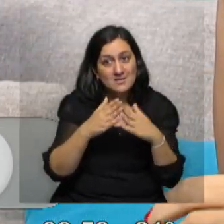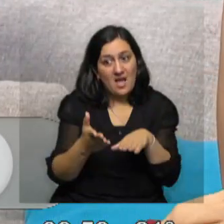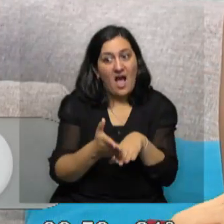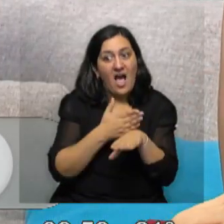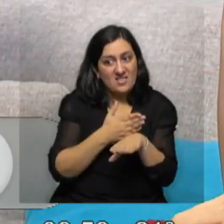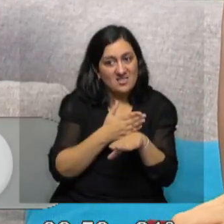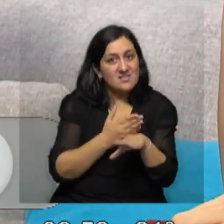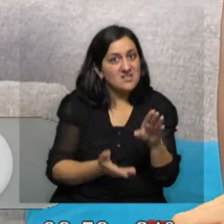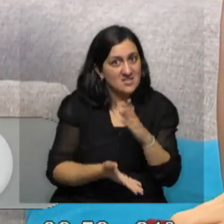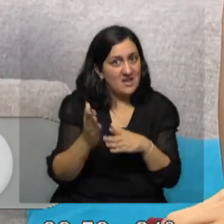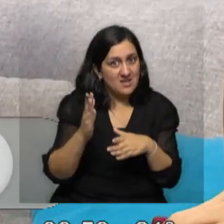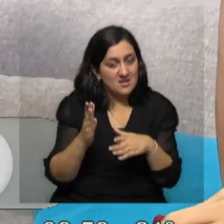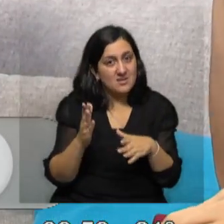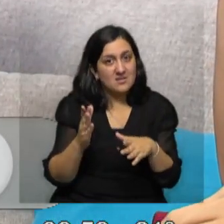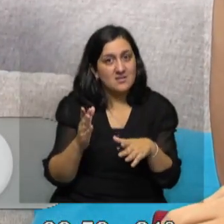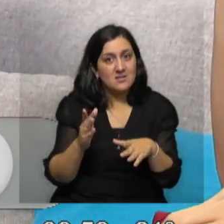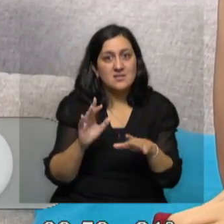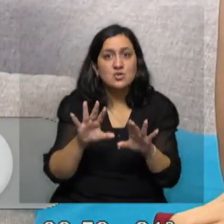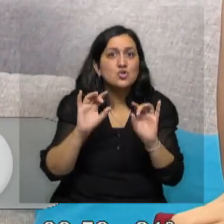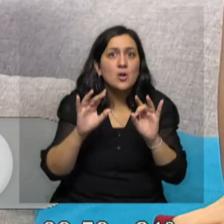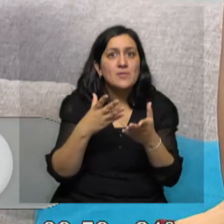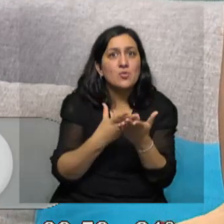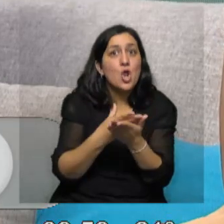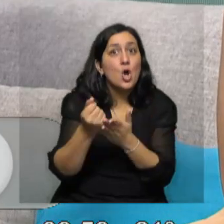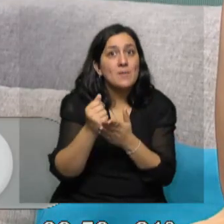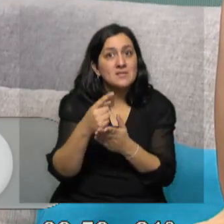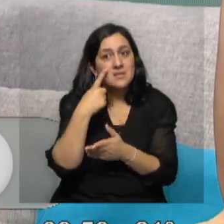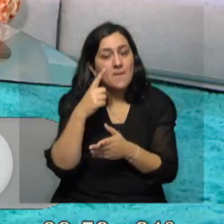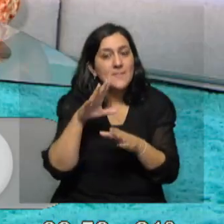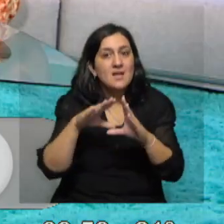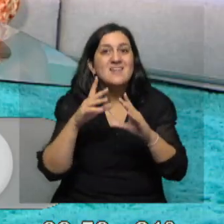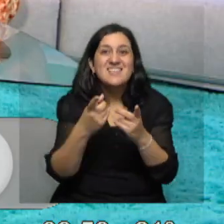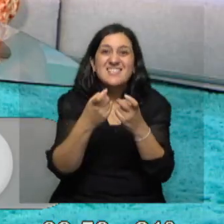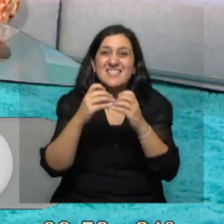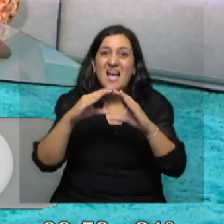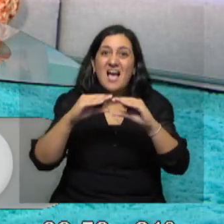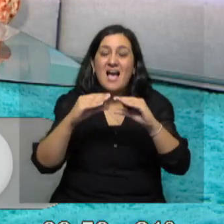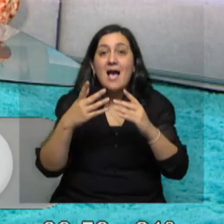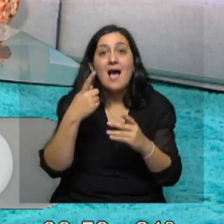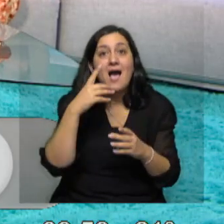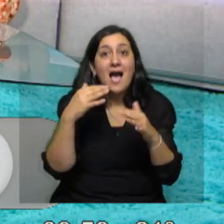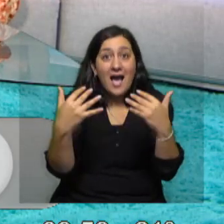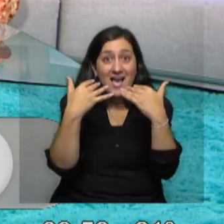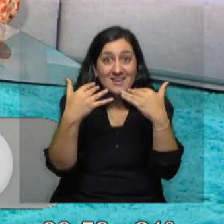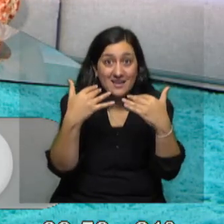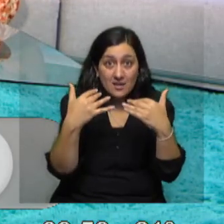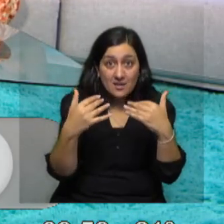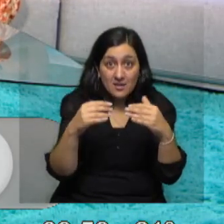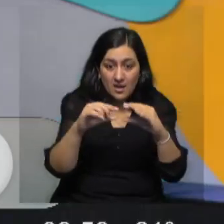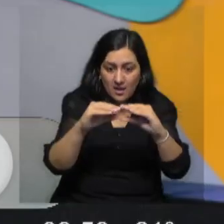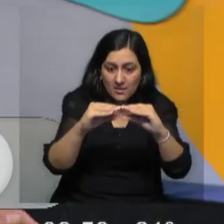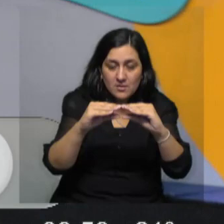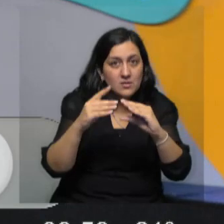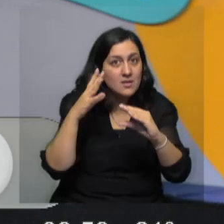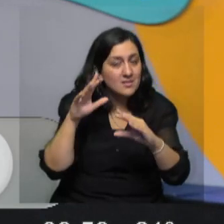esto es antes. Mucho antes. Tiene que tener aire. Cuando lo compraste, pim, pim, pim, tiene que tener aire. Tiene que tener aire. Eso es uno de los... Después cuando lo voy a